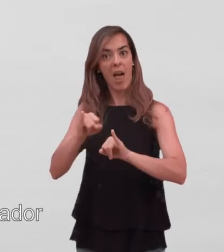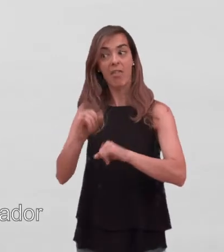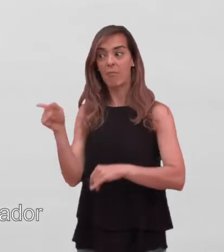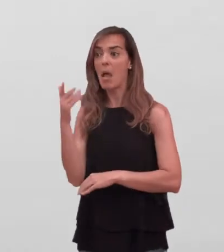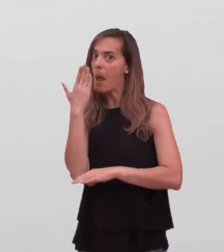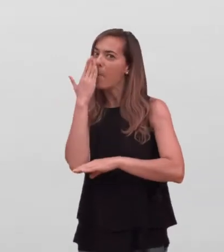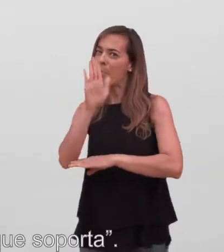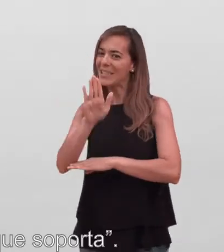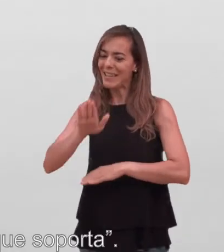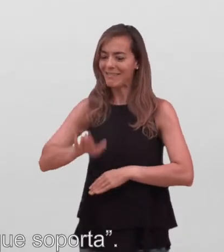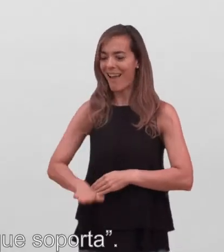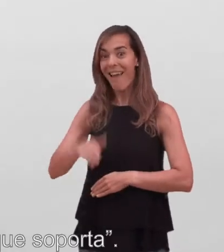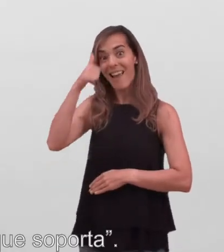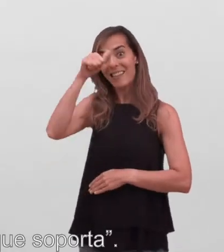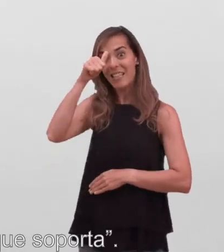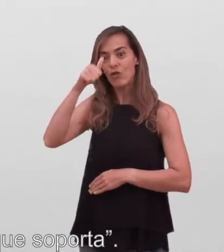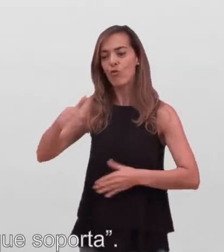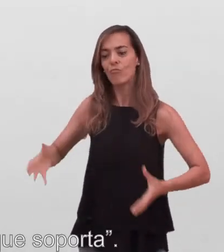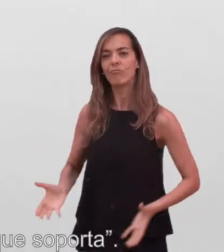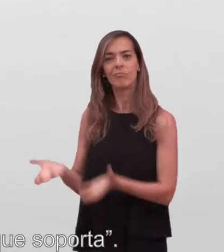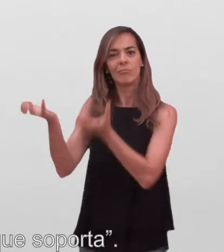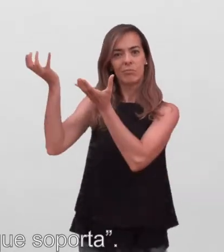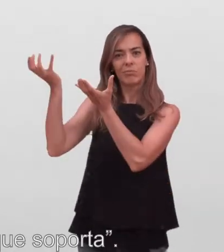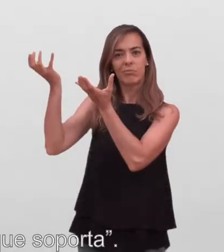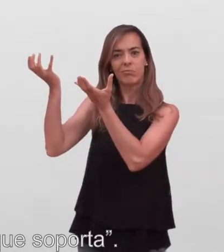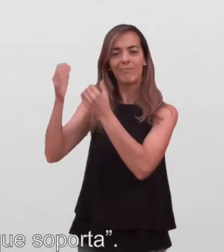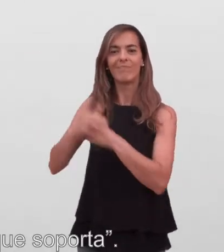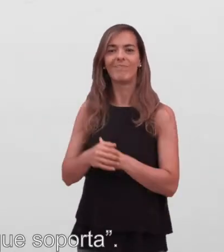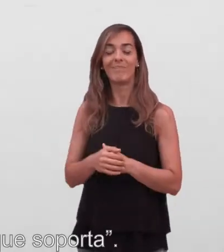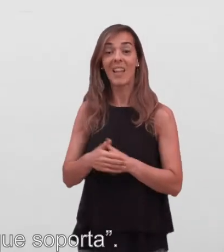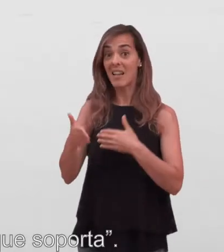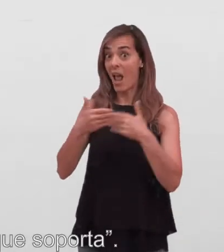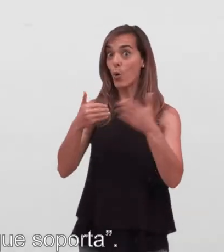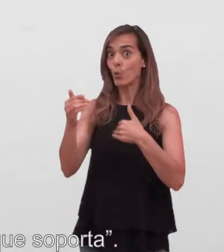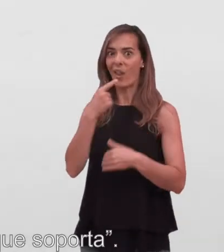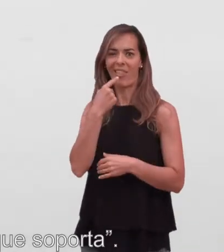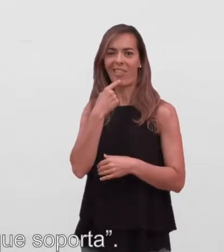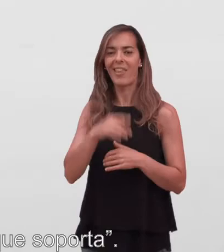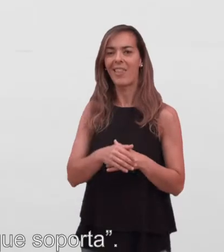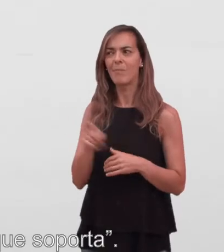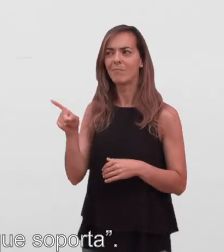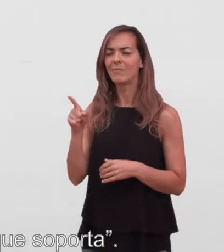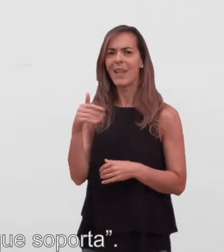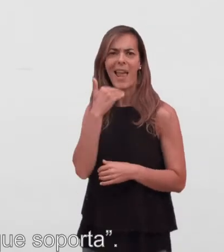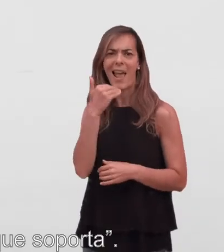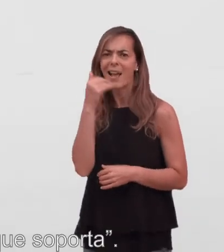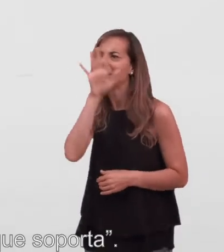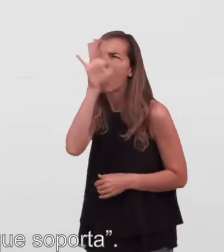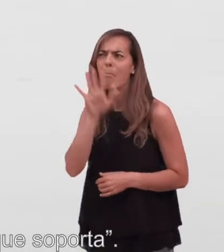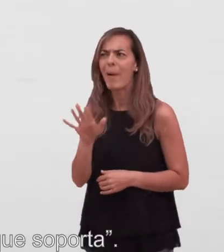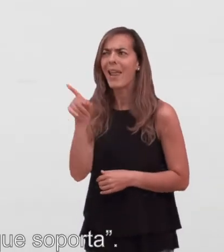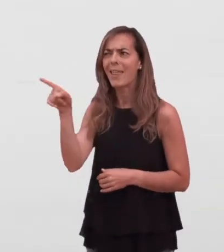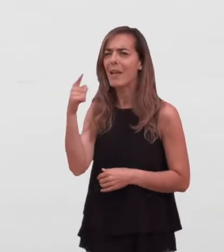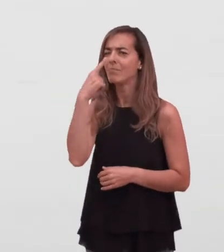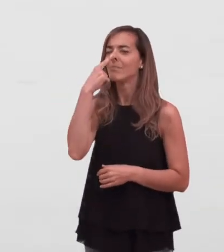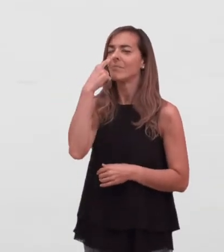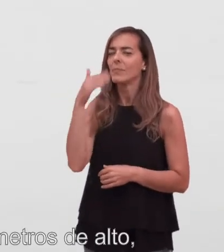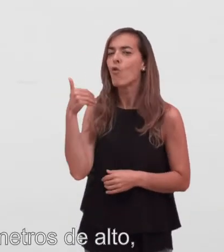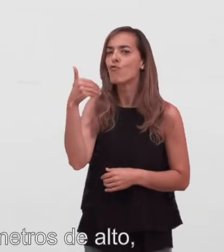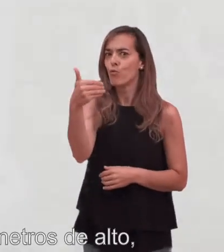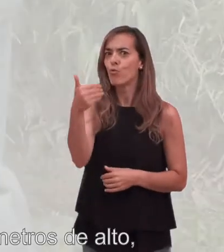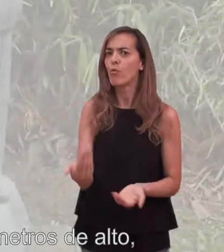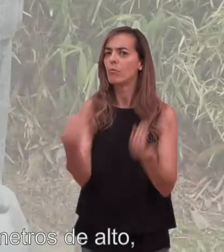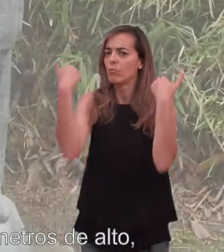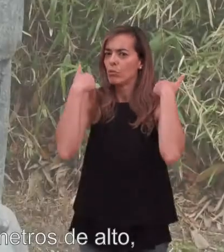alzados. Como apuntaba su autor, casi parece presentir el peso divino que soporta.